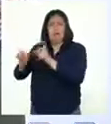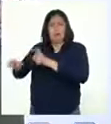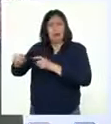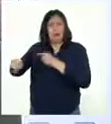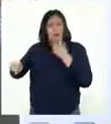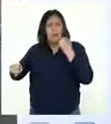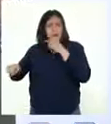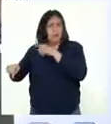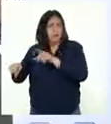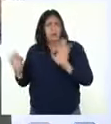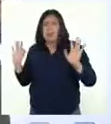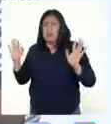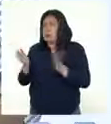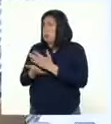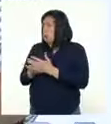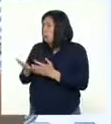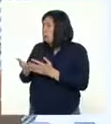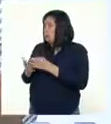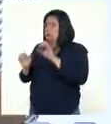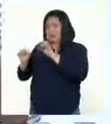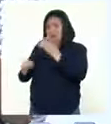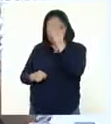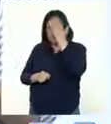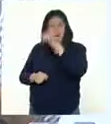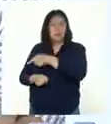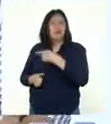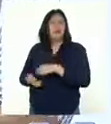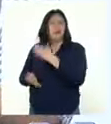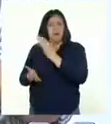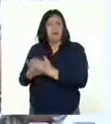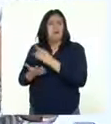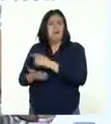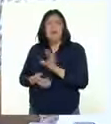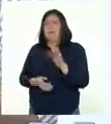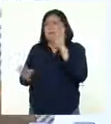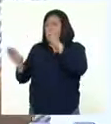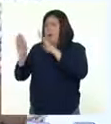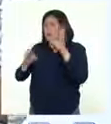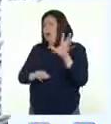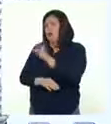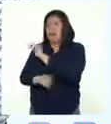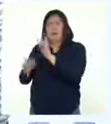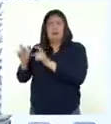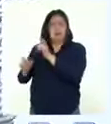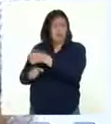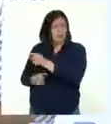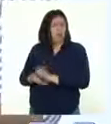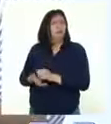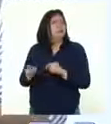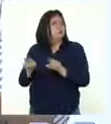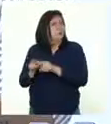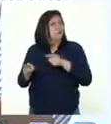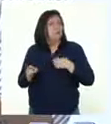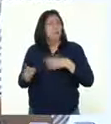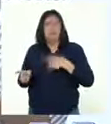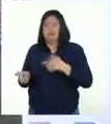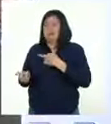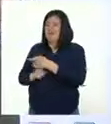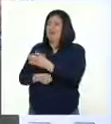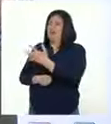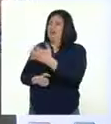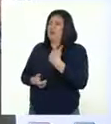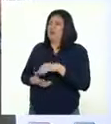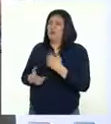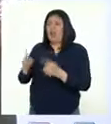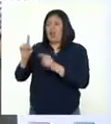ciudadanos y ciudadanas, sin distinción, deben saber que este es un problema que les debe preocupar a todos, incluso si los afectados